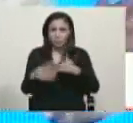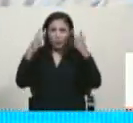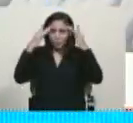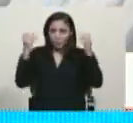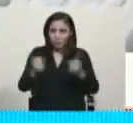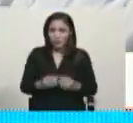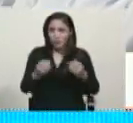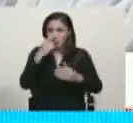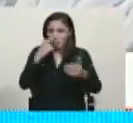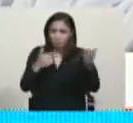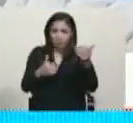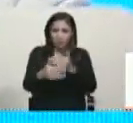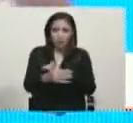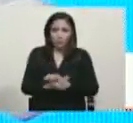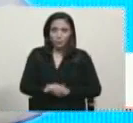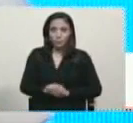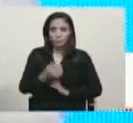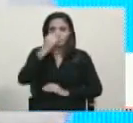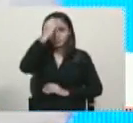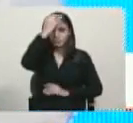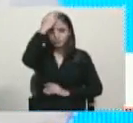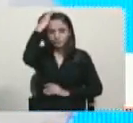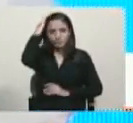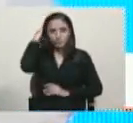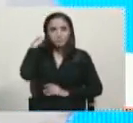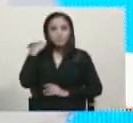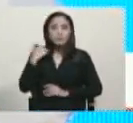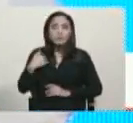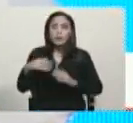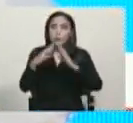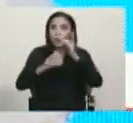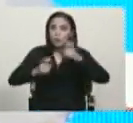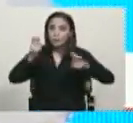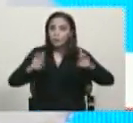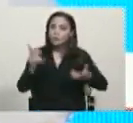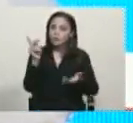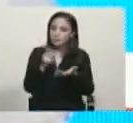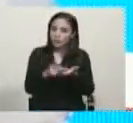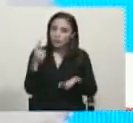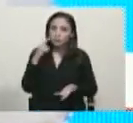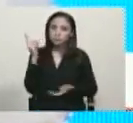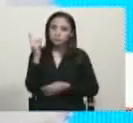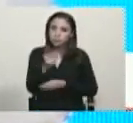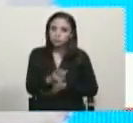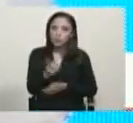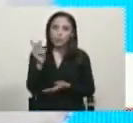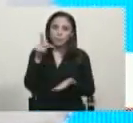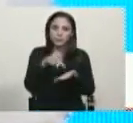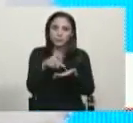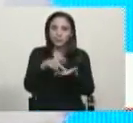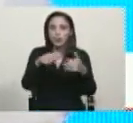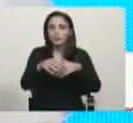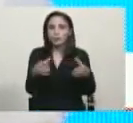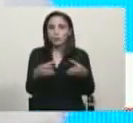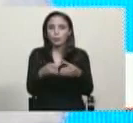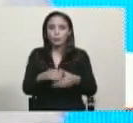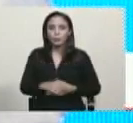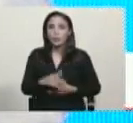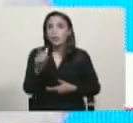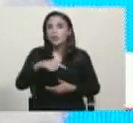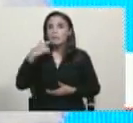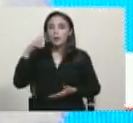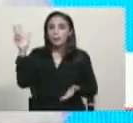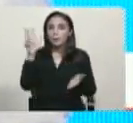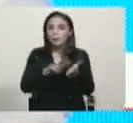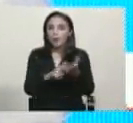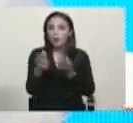año. Todos esos profesionales deben venir a este Centro Nacional de Electromedicina. Igualmente he aprobado los